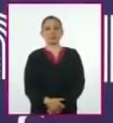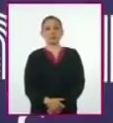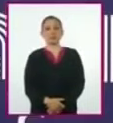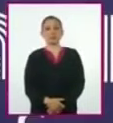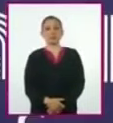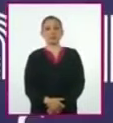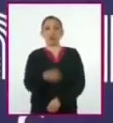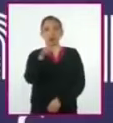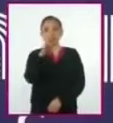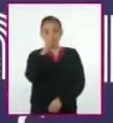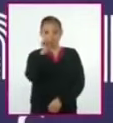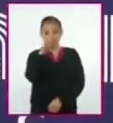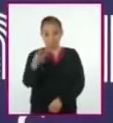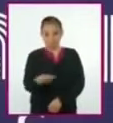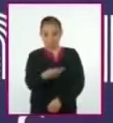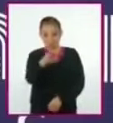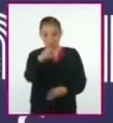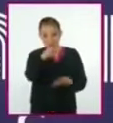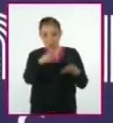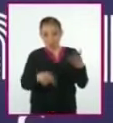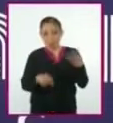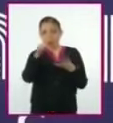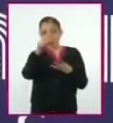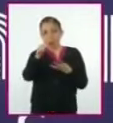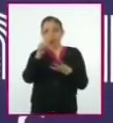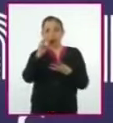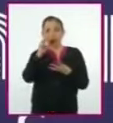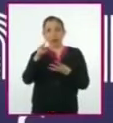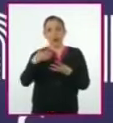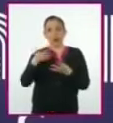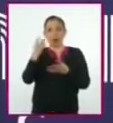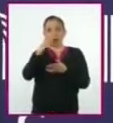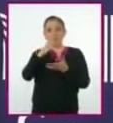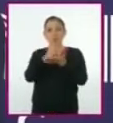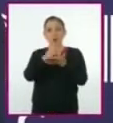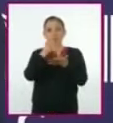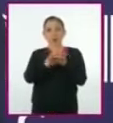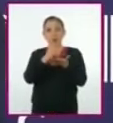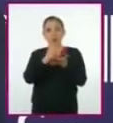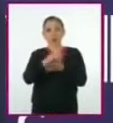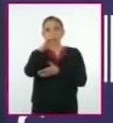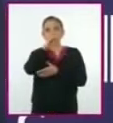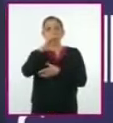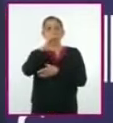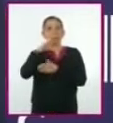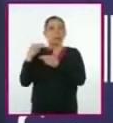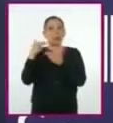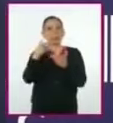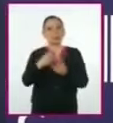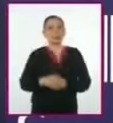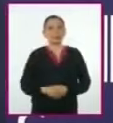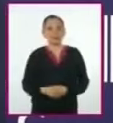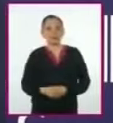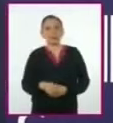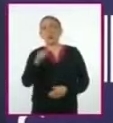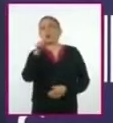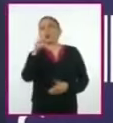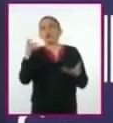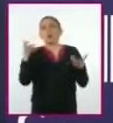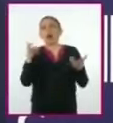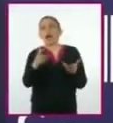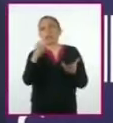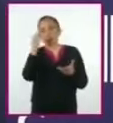Para responder a las preguntas, vayamos a nuestro cuaderno de lengua materna. Realiza